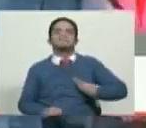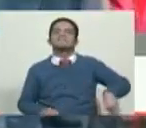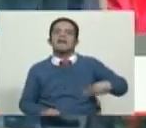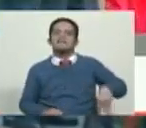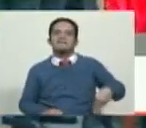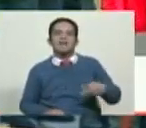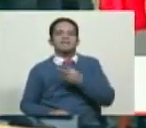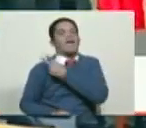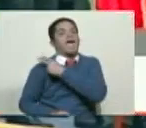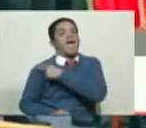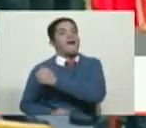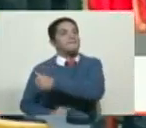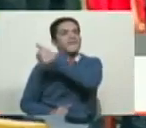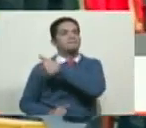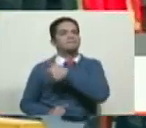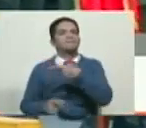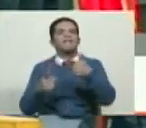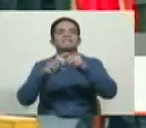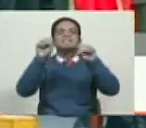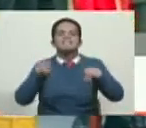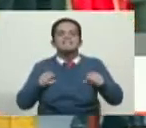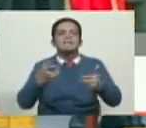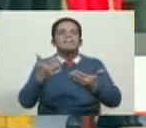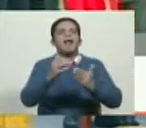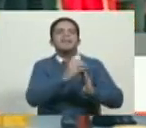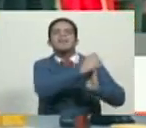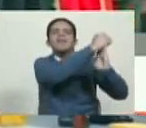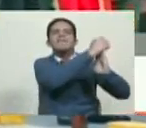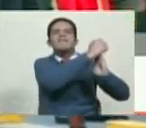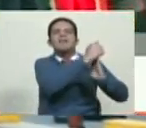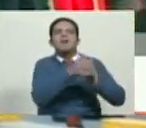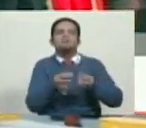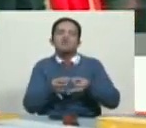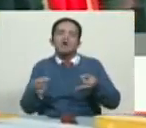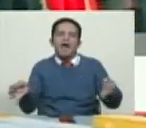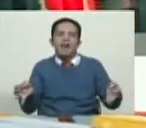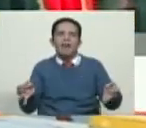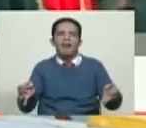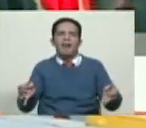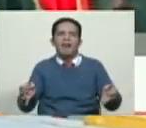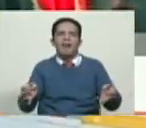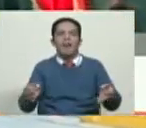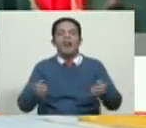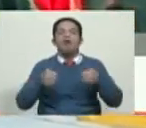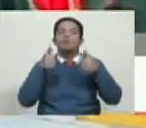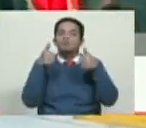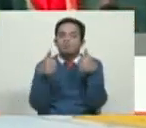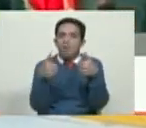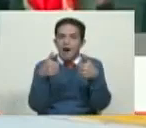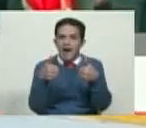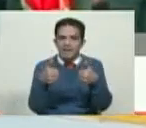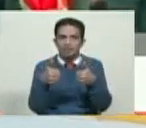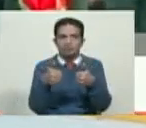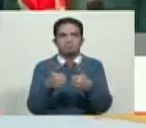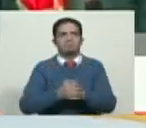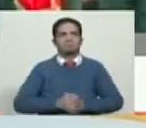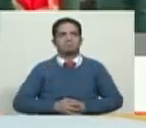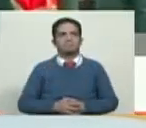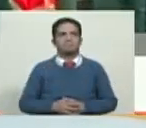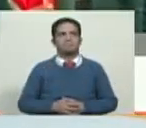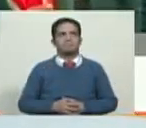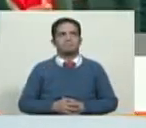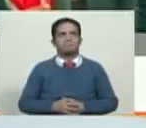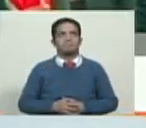Un sistema de liderazgo moral, eficiente, efectivo, eficaz.